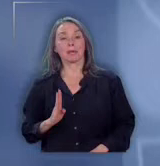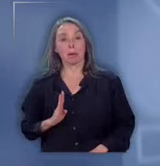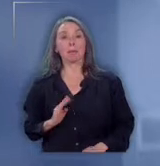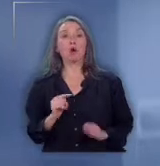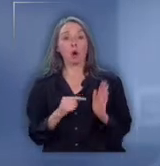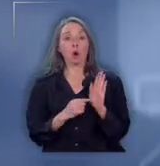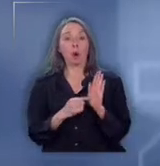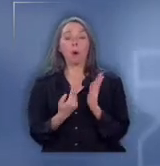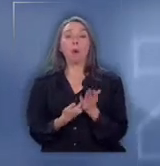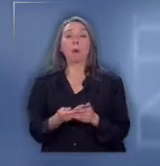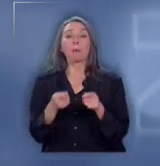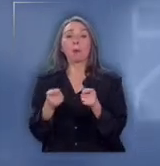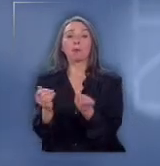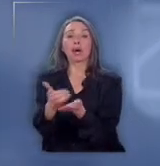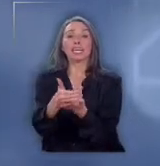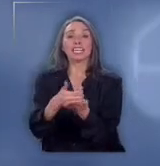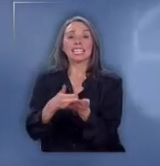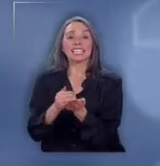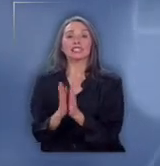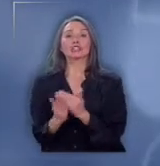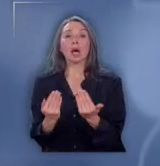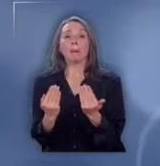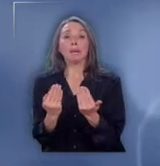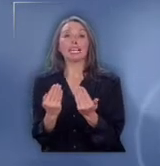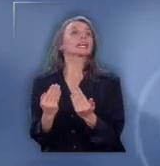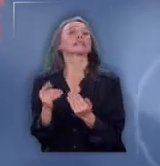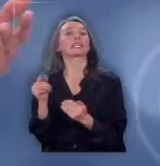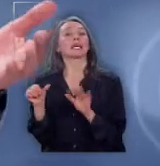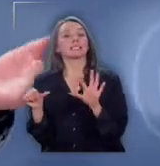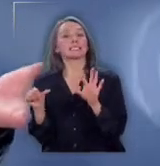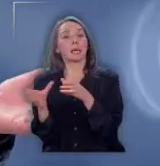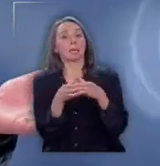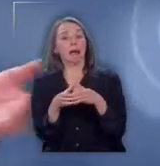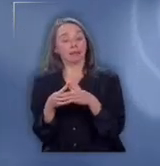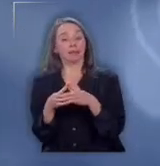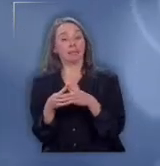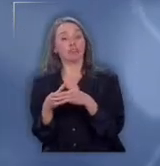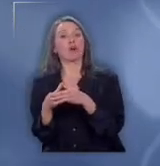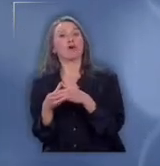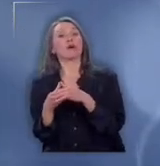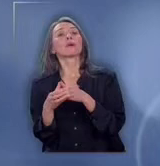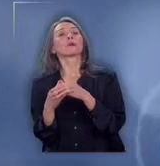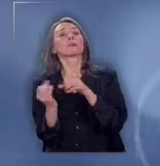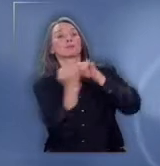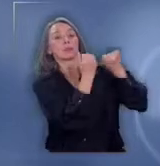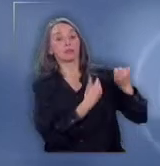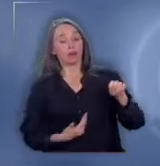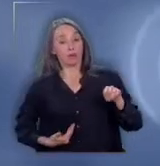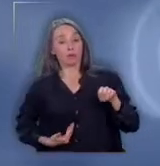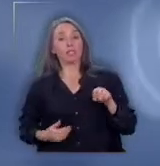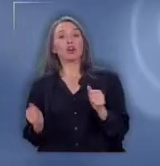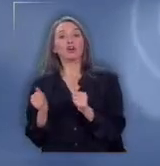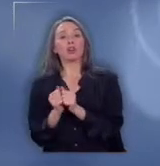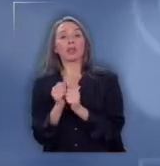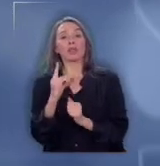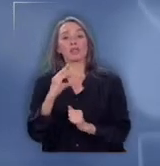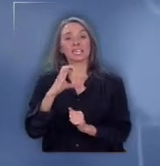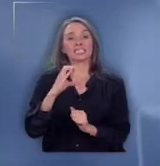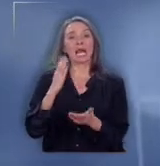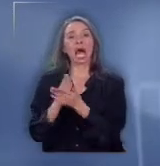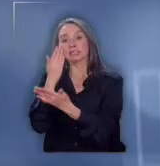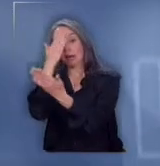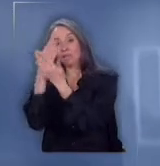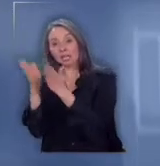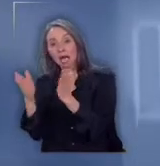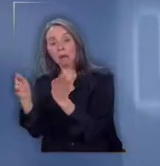la propuesta de ingreso de emergencia que seis partidos de la oposición desde la la democracia cristiana el frente amplio le presentaron al gobierno pretenden que